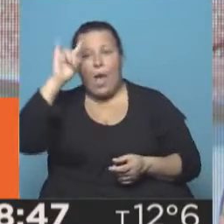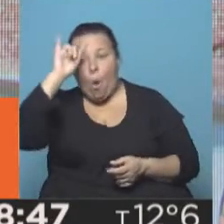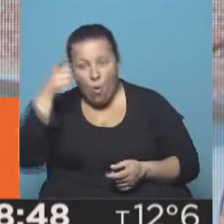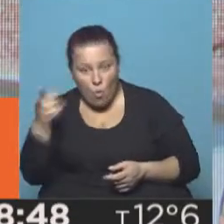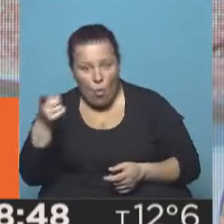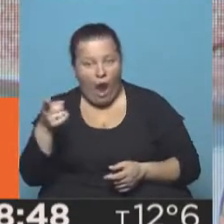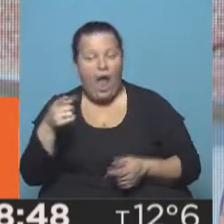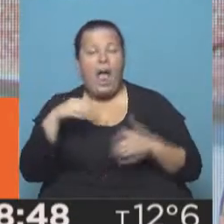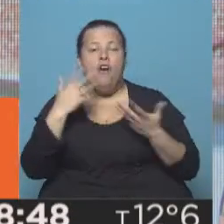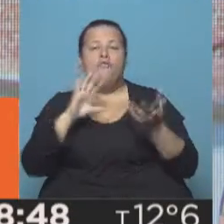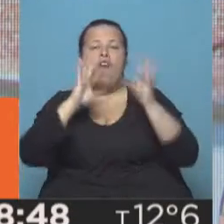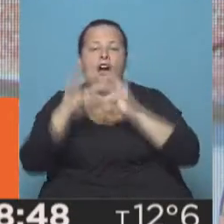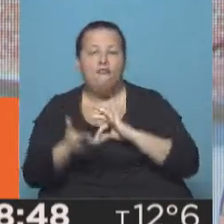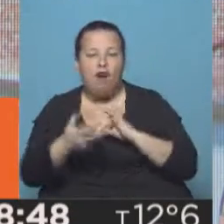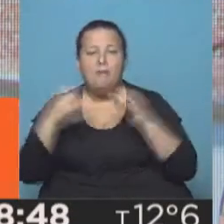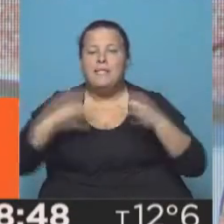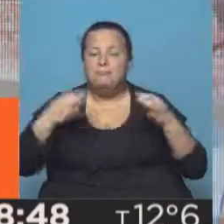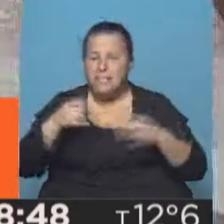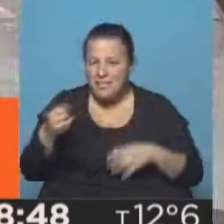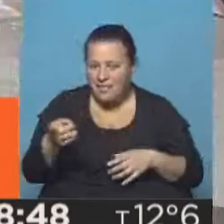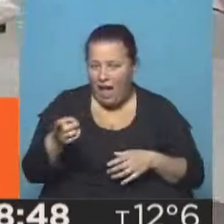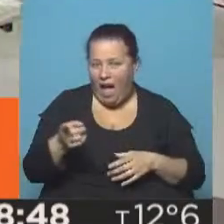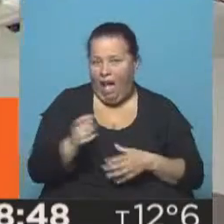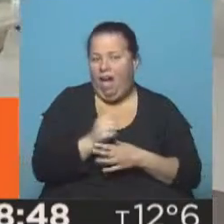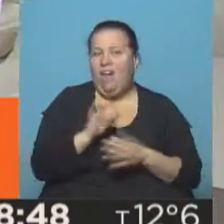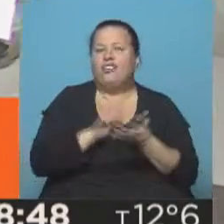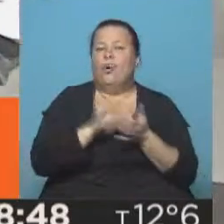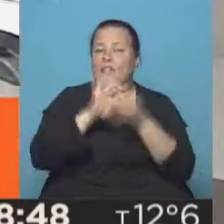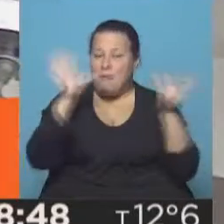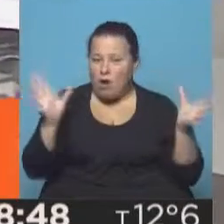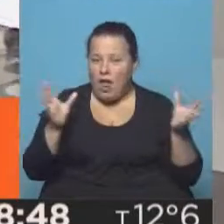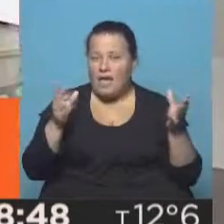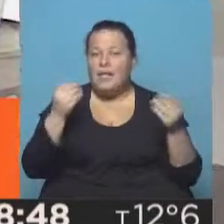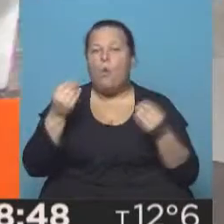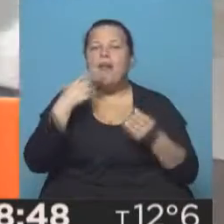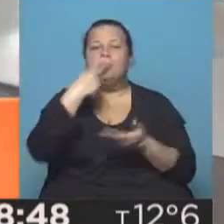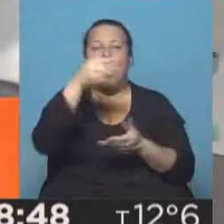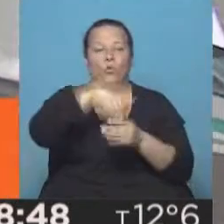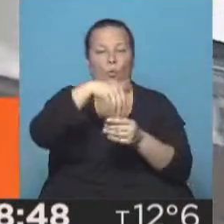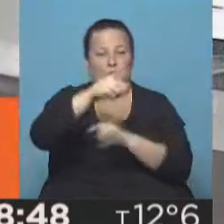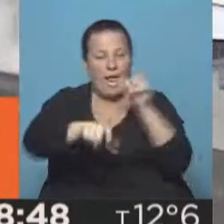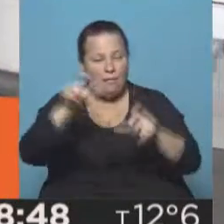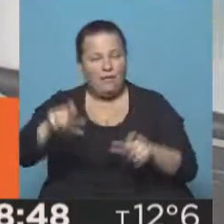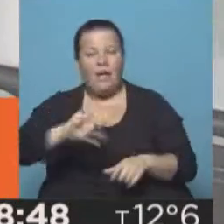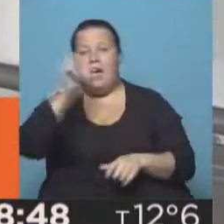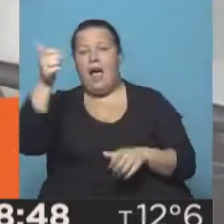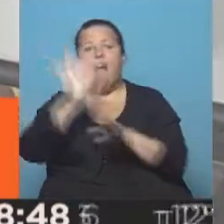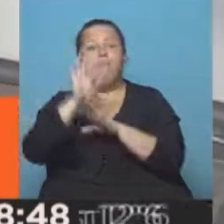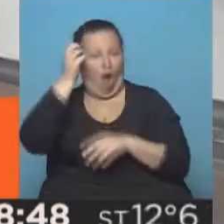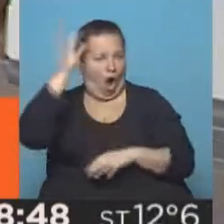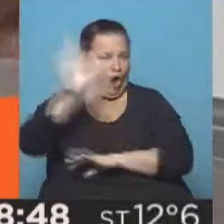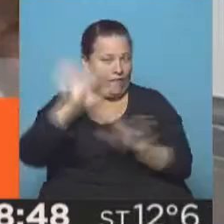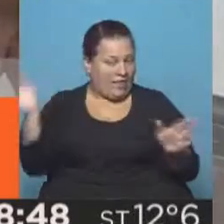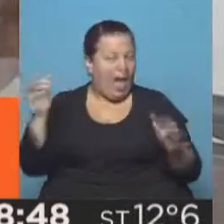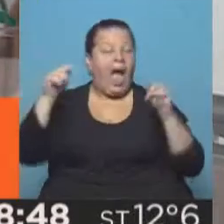Uruguay utilizó un mecanismo sofisticado de la democracia, cuál es el plebiscito, y ganó el olvido. Es